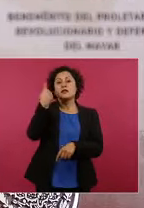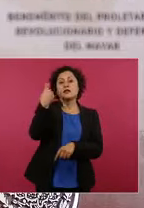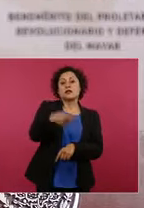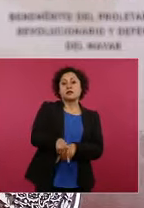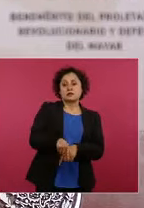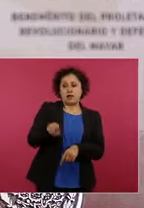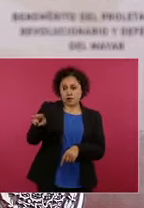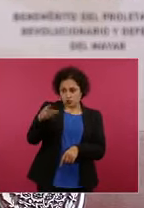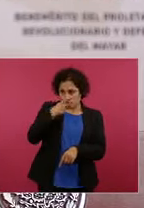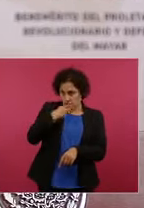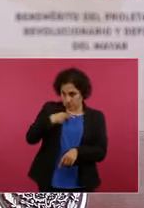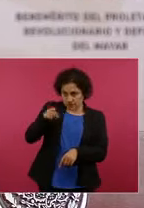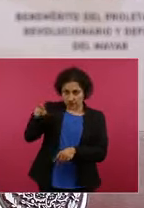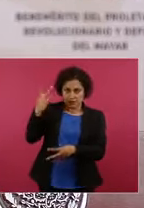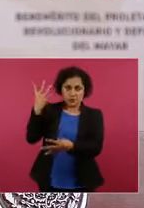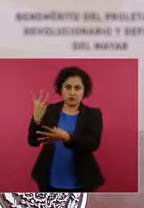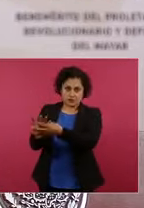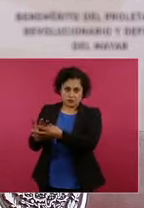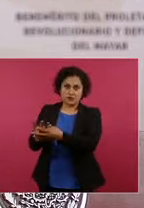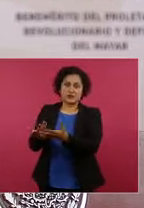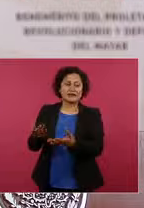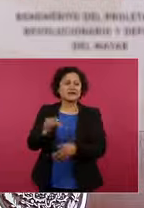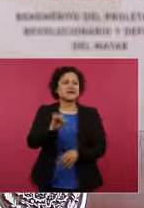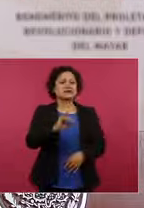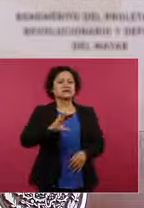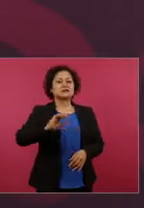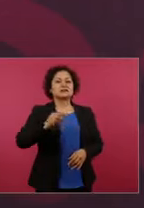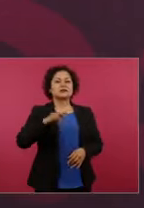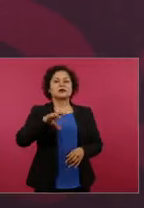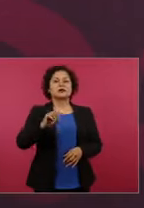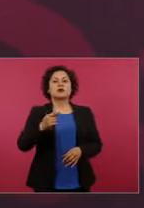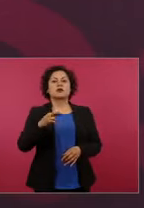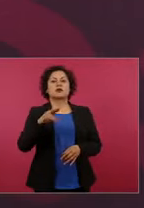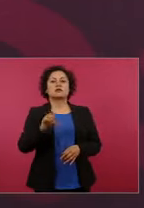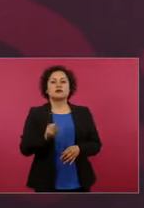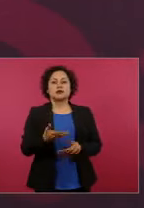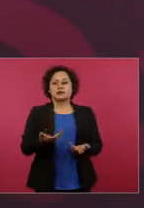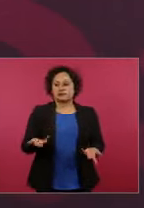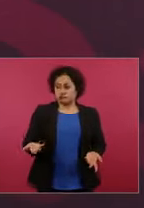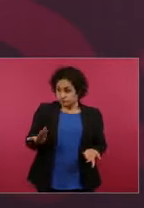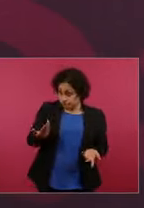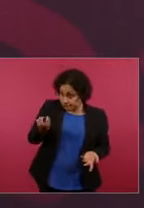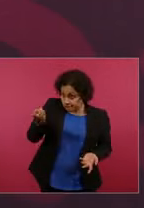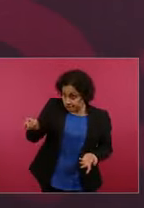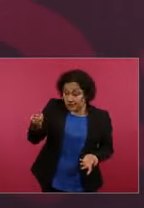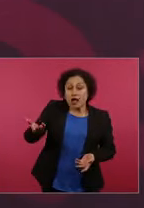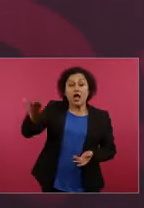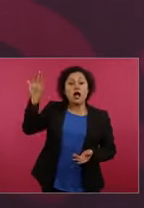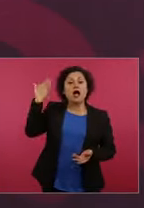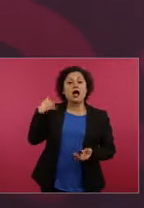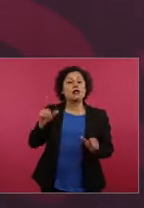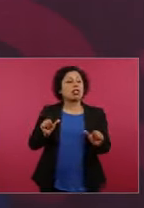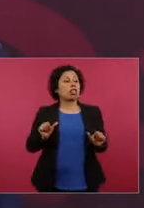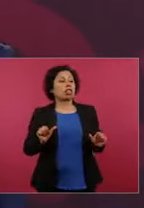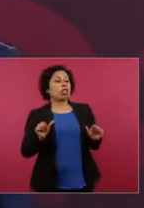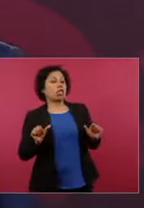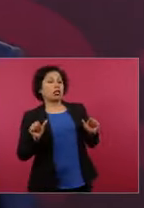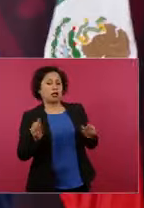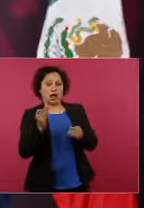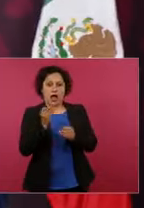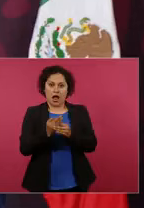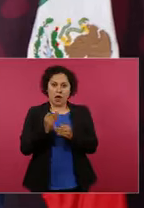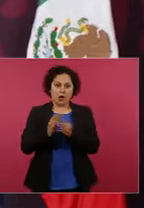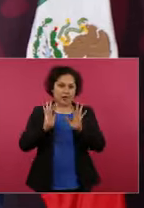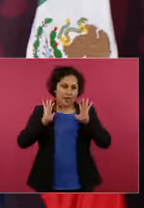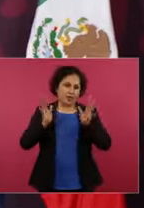Sí, se llama Ismael Chalico García. Sí, antes eso no pasaba. Sí. Entonces, que tengan cuidado, porque ya